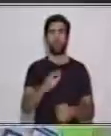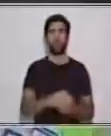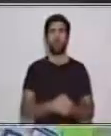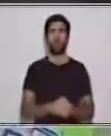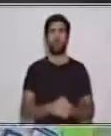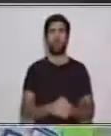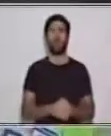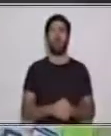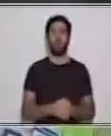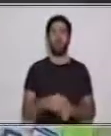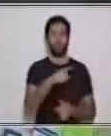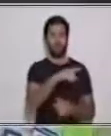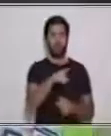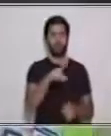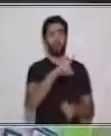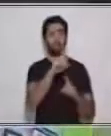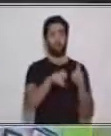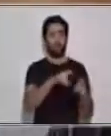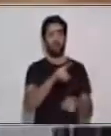tienes?